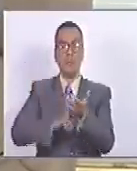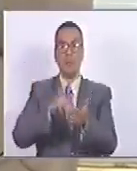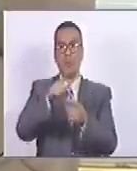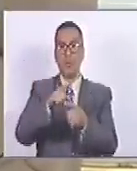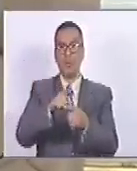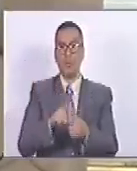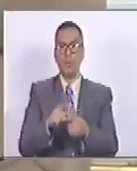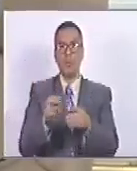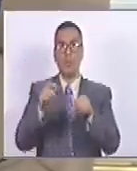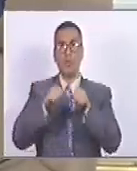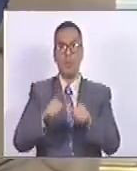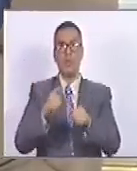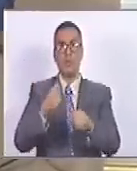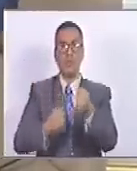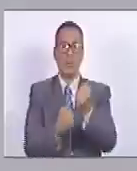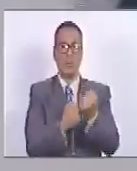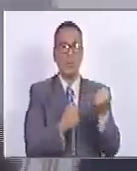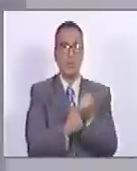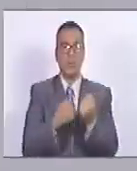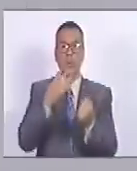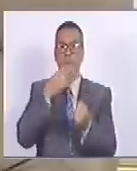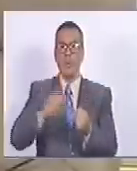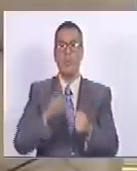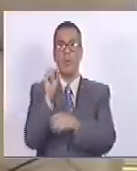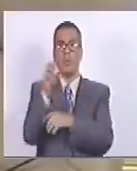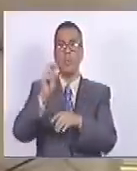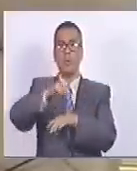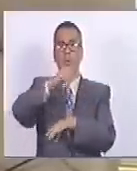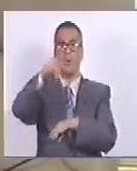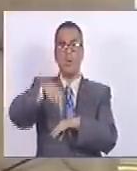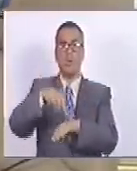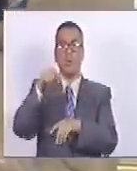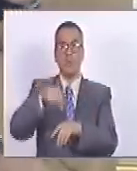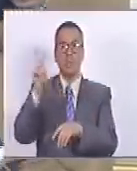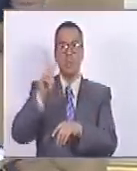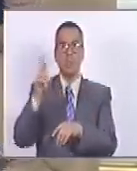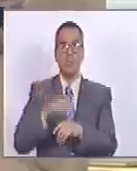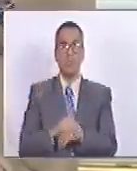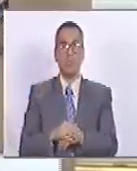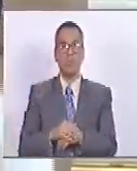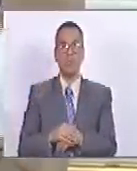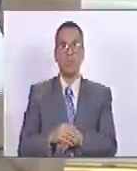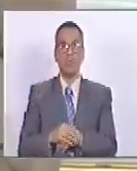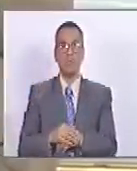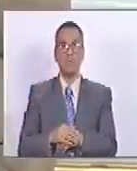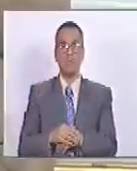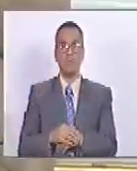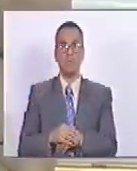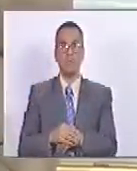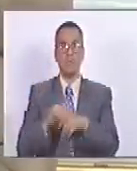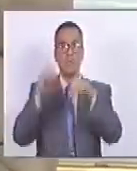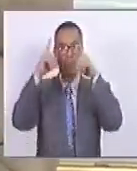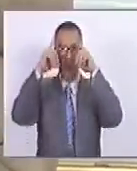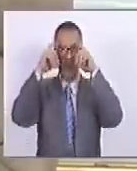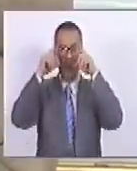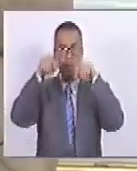Ratificamos y reafirmamos nuestro apoyo incondicional a la Asamblea Nacional de Venezuela. Voy con foto.